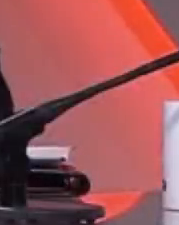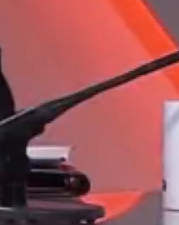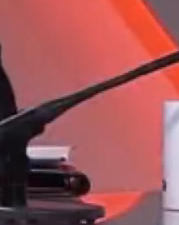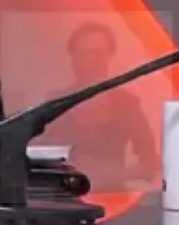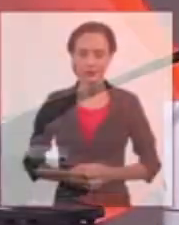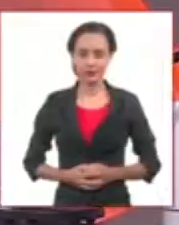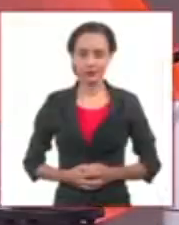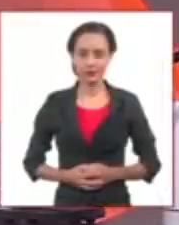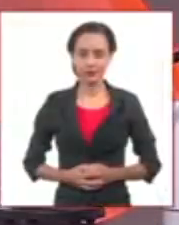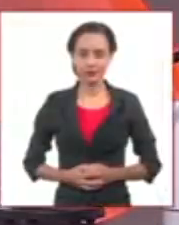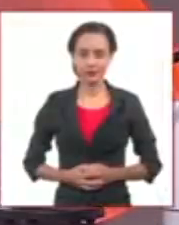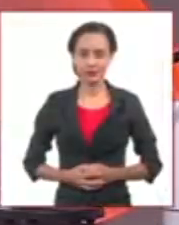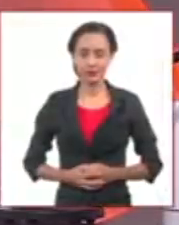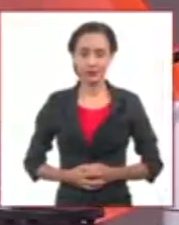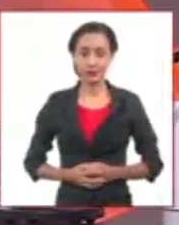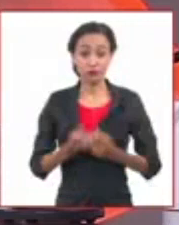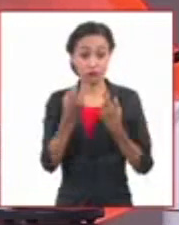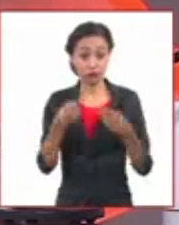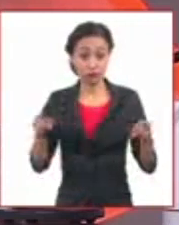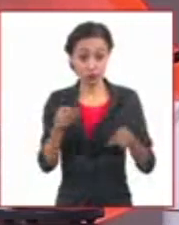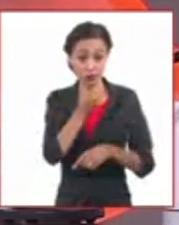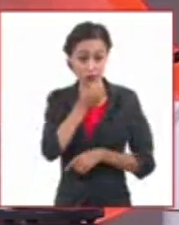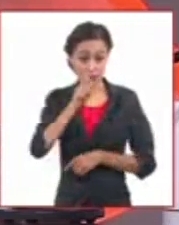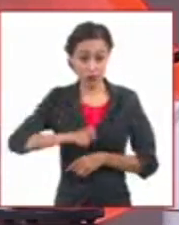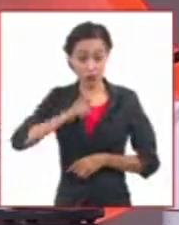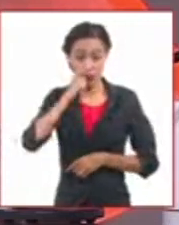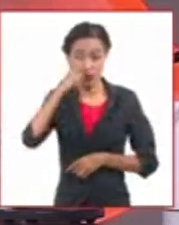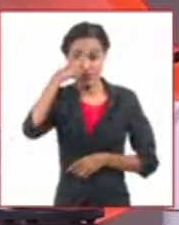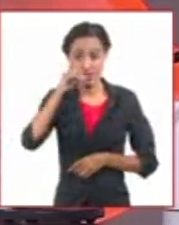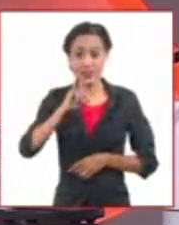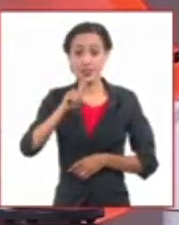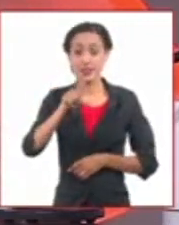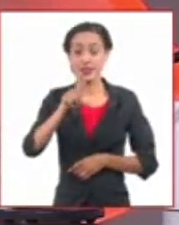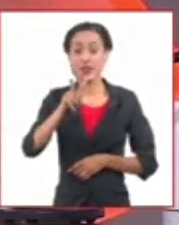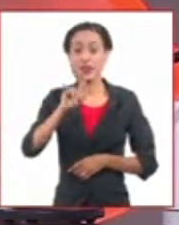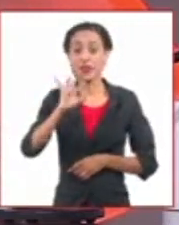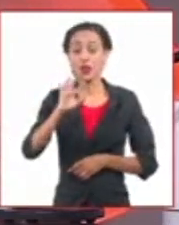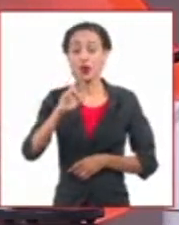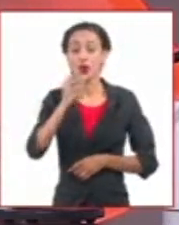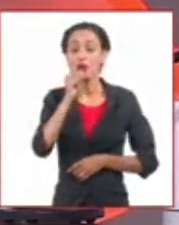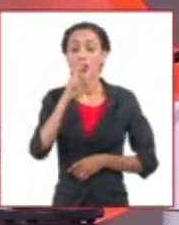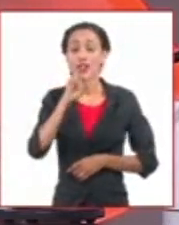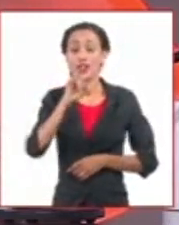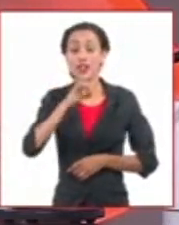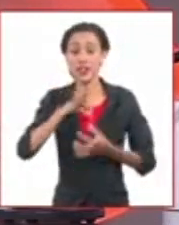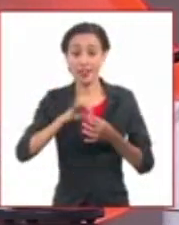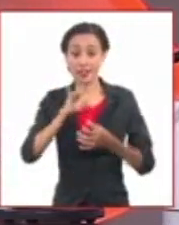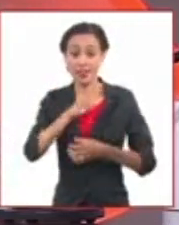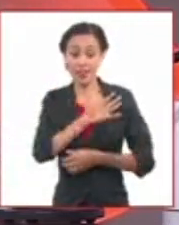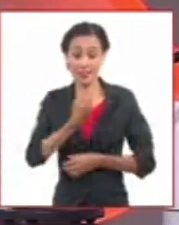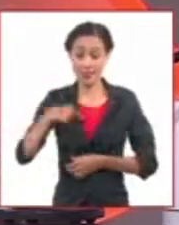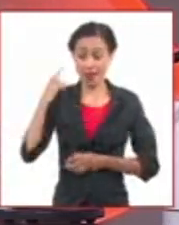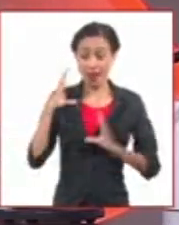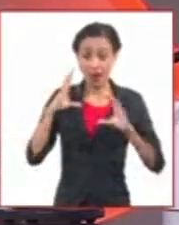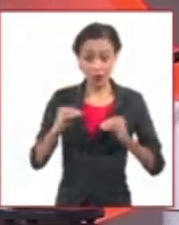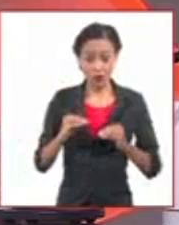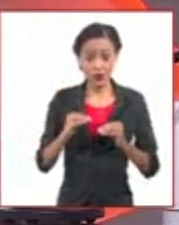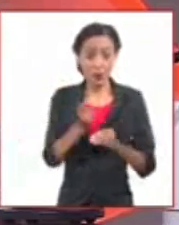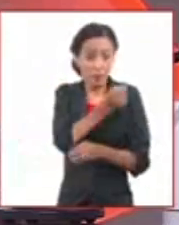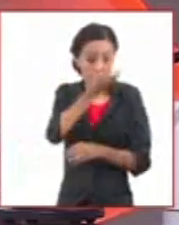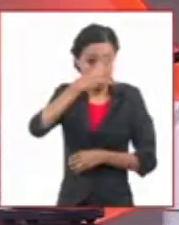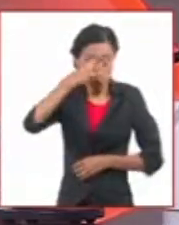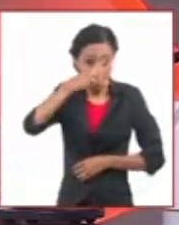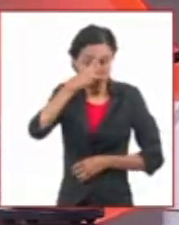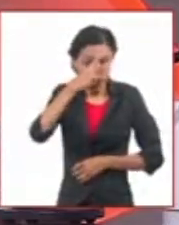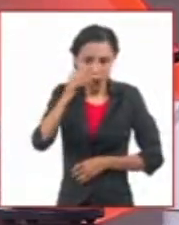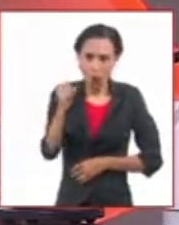el cantautor cubano silvio rodríguez cautivó anoche nuevamente al público mexicano en un extraordinario concierto